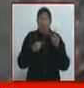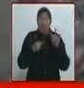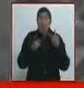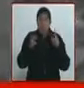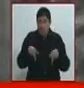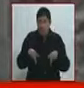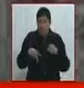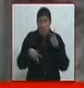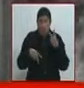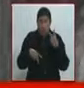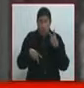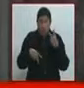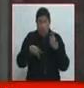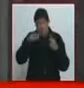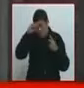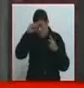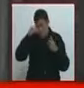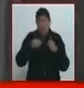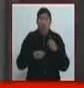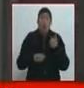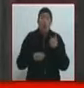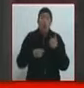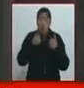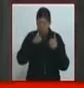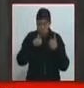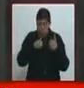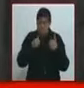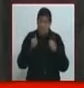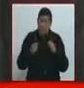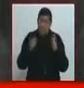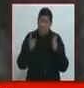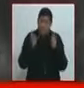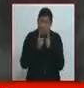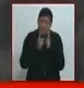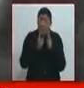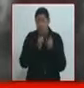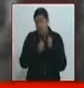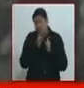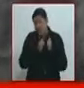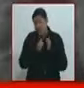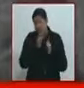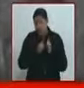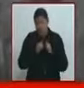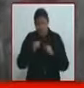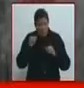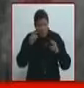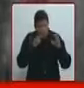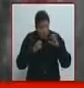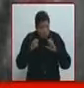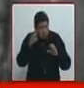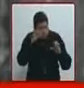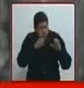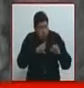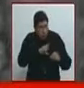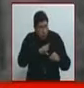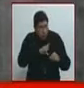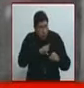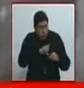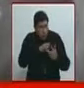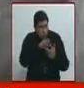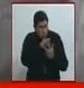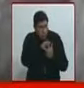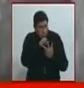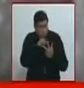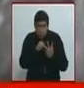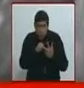tres personas, dos de sexo masculino y una de sexo femenino. Inmediatamente realizados los trabajos de inteligencia, se ha podido identificar